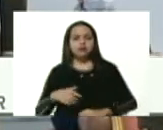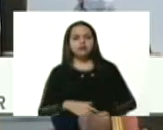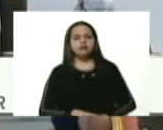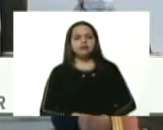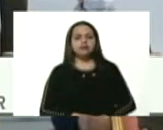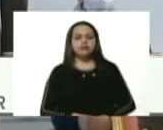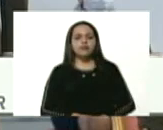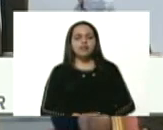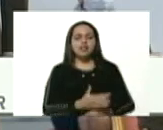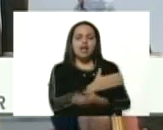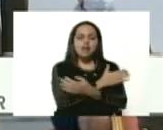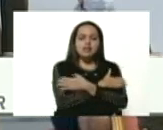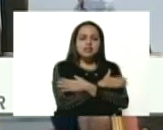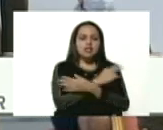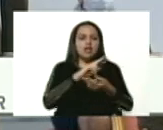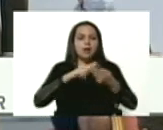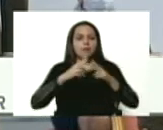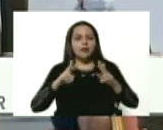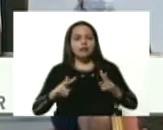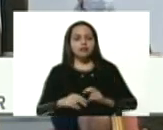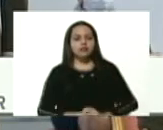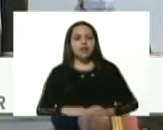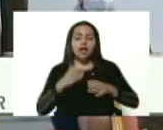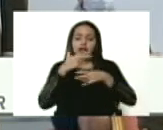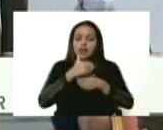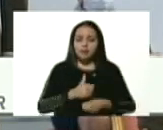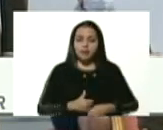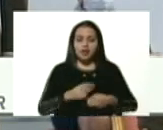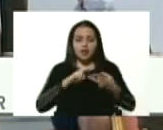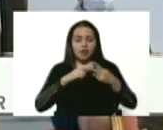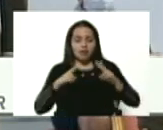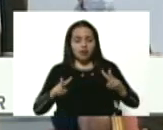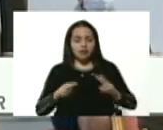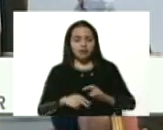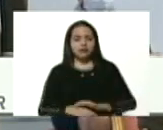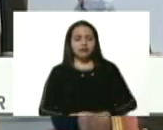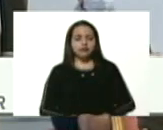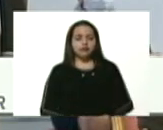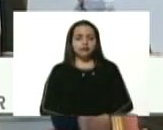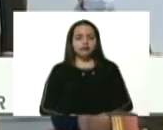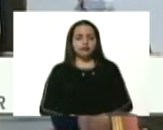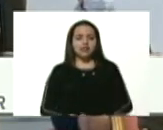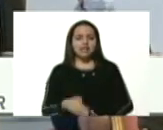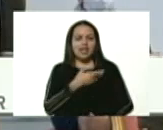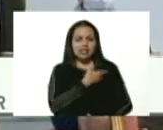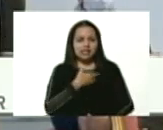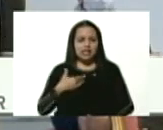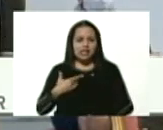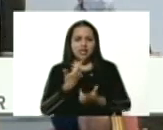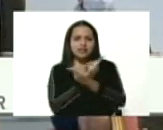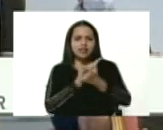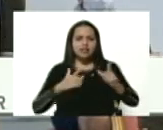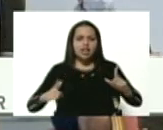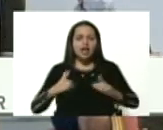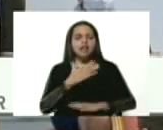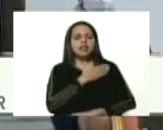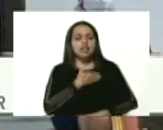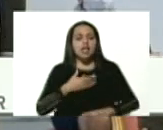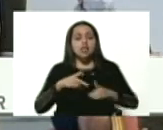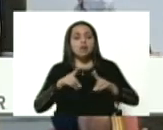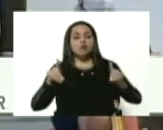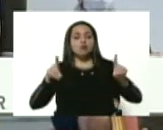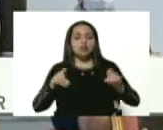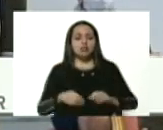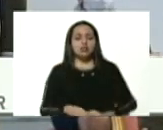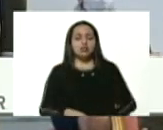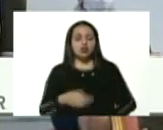que abraza la paz, que aspira a la paz, que quiere libertad, que quiere democracia,